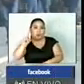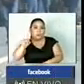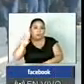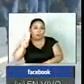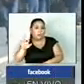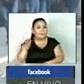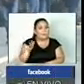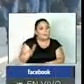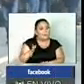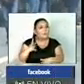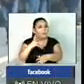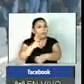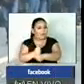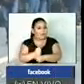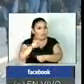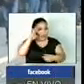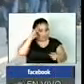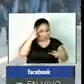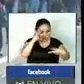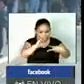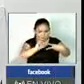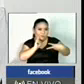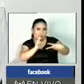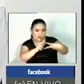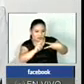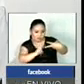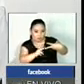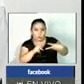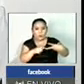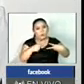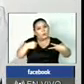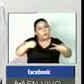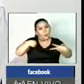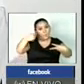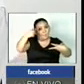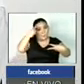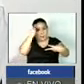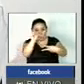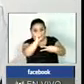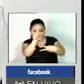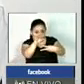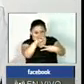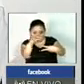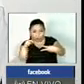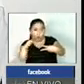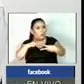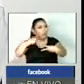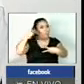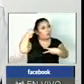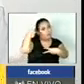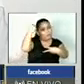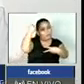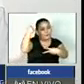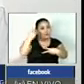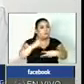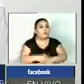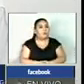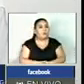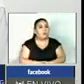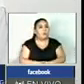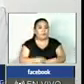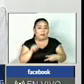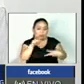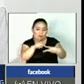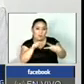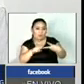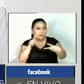¿Qué interpretamos de esta pregunta? Para mí es la pregunta más importante de la encuesta. Es donde